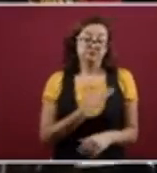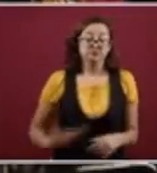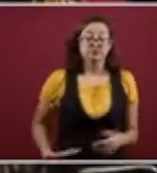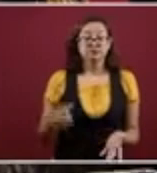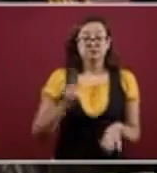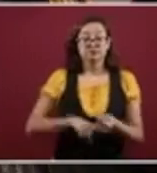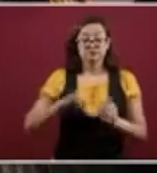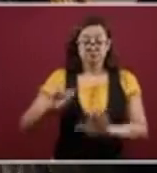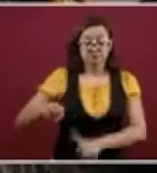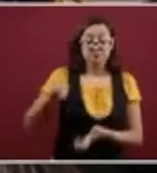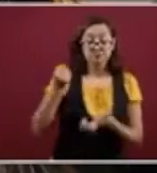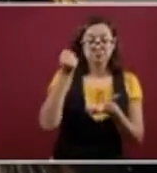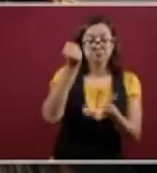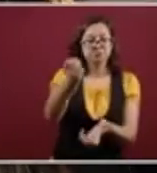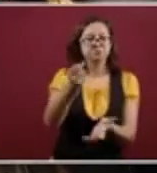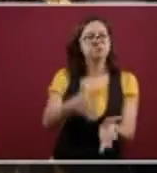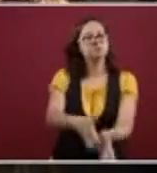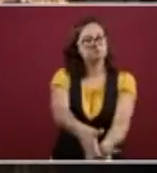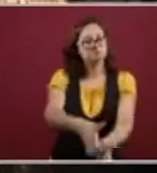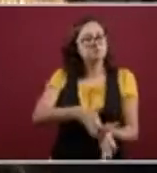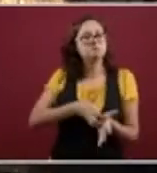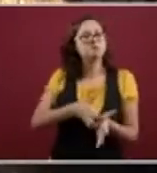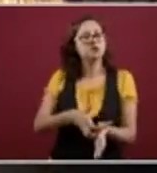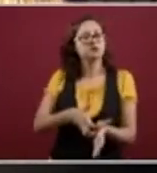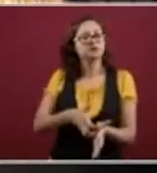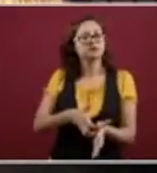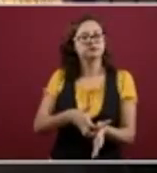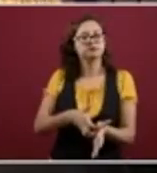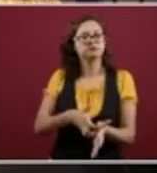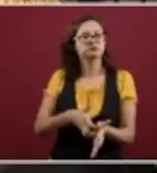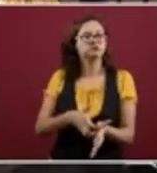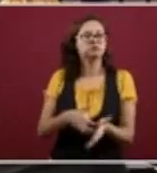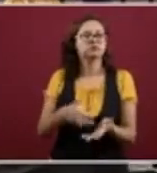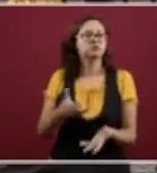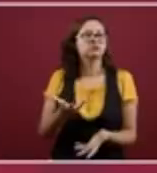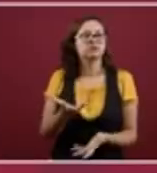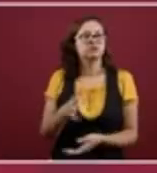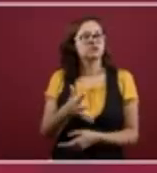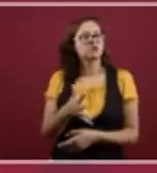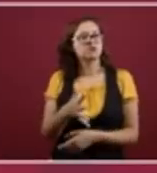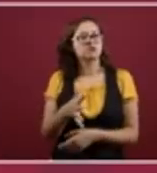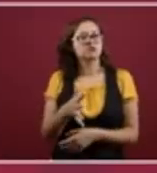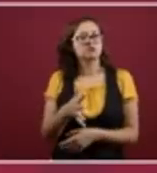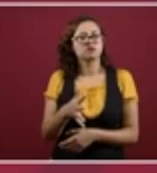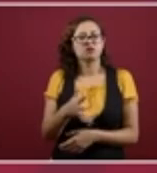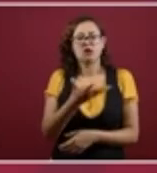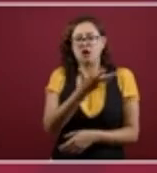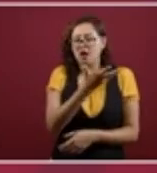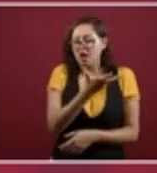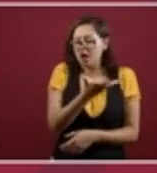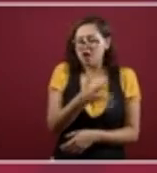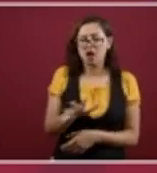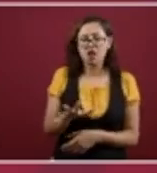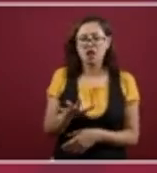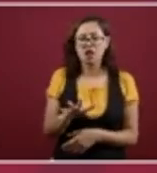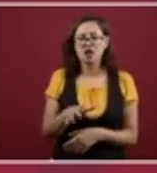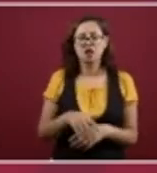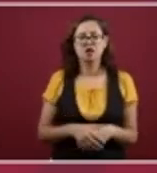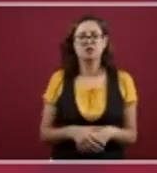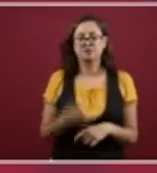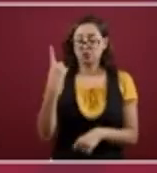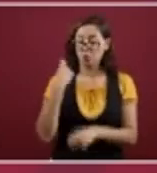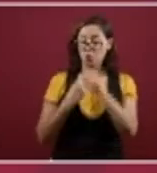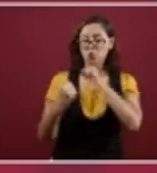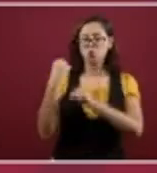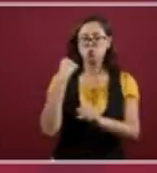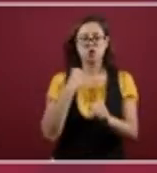Presidencia. Subrayó que en su gobierno se han ejercido poco más de 300 millones de pesos en lo que va del año y se calcula terminar en alrededor